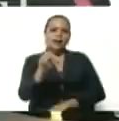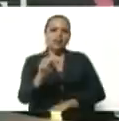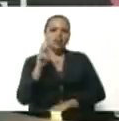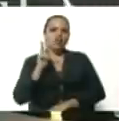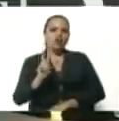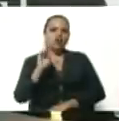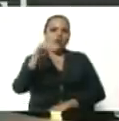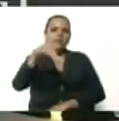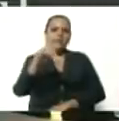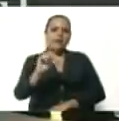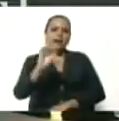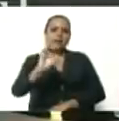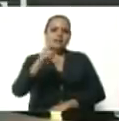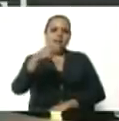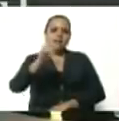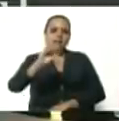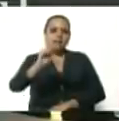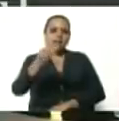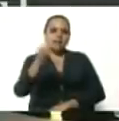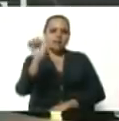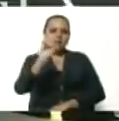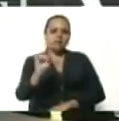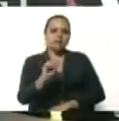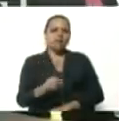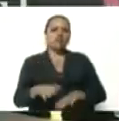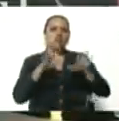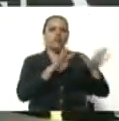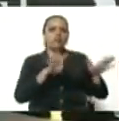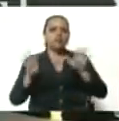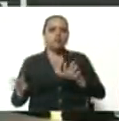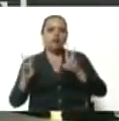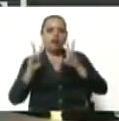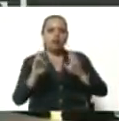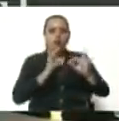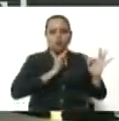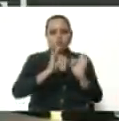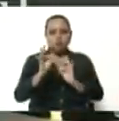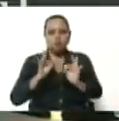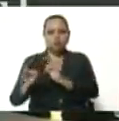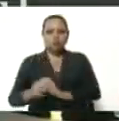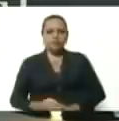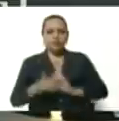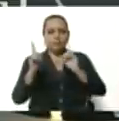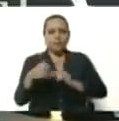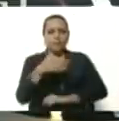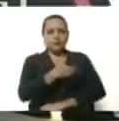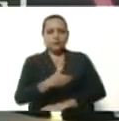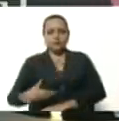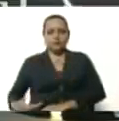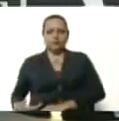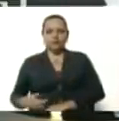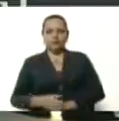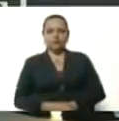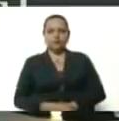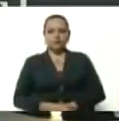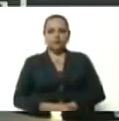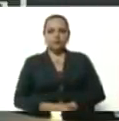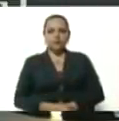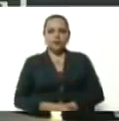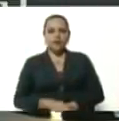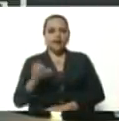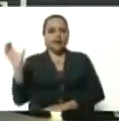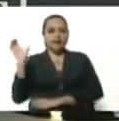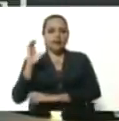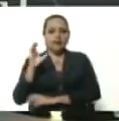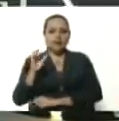mapa del estado Zulia, 99 nuevos casos. Luego, presidente, en la región capital, tal